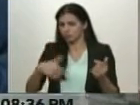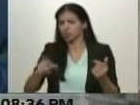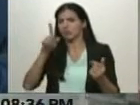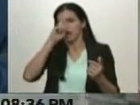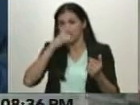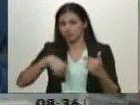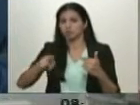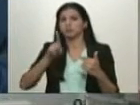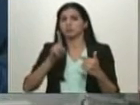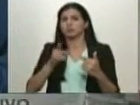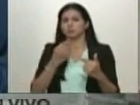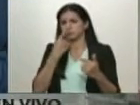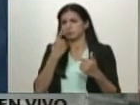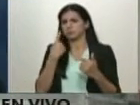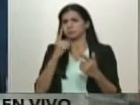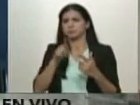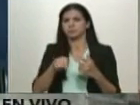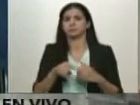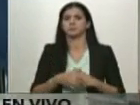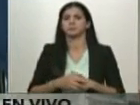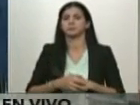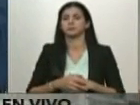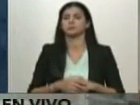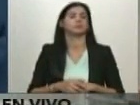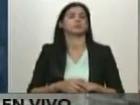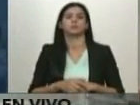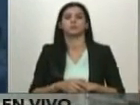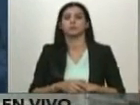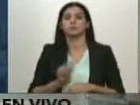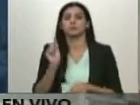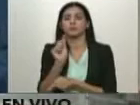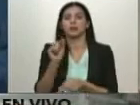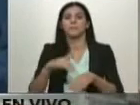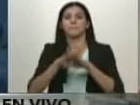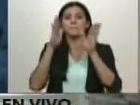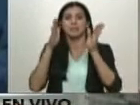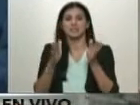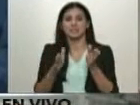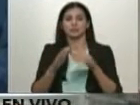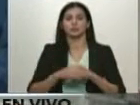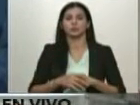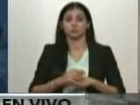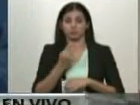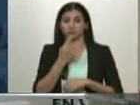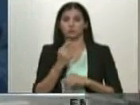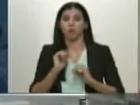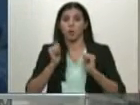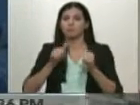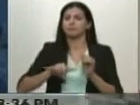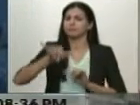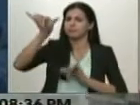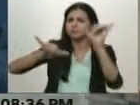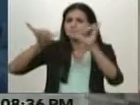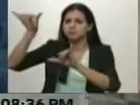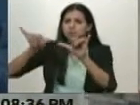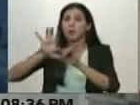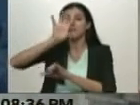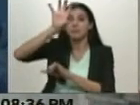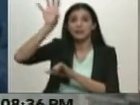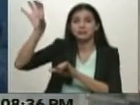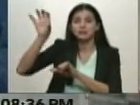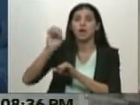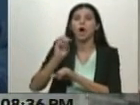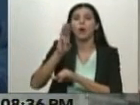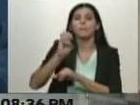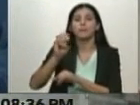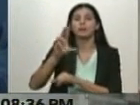momentos. Le he dado la orden al ministro Eulogio del Pino que inicie una gira inmediata por países